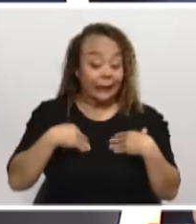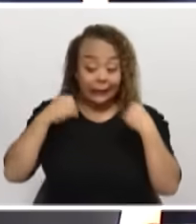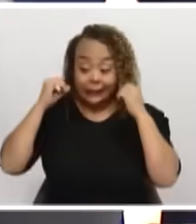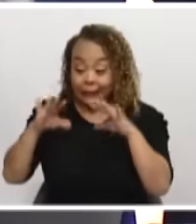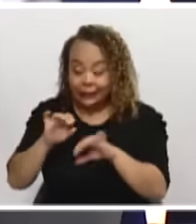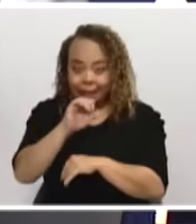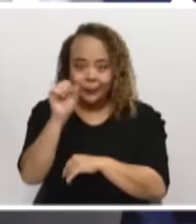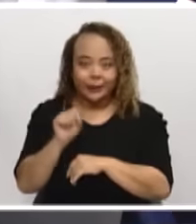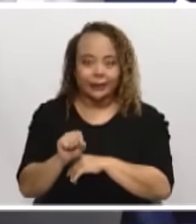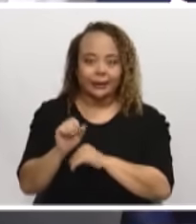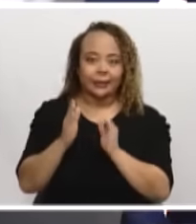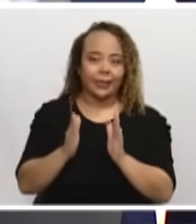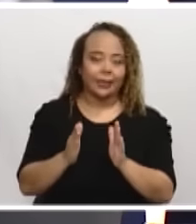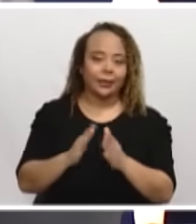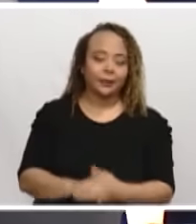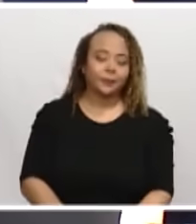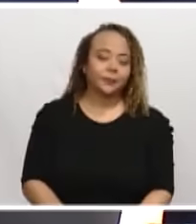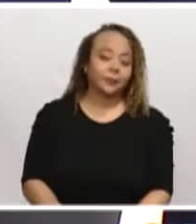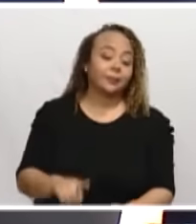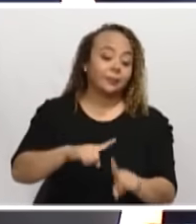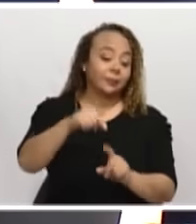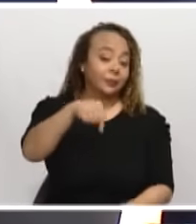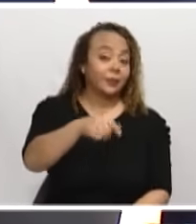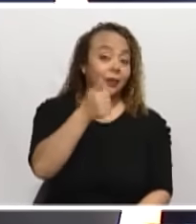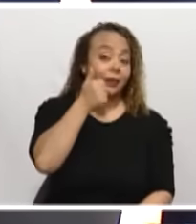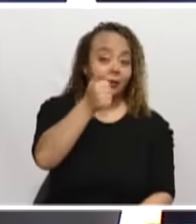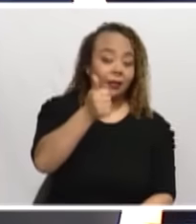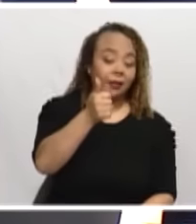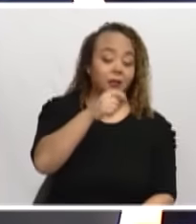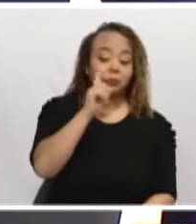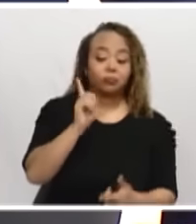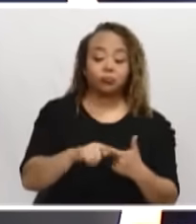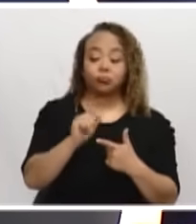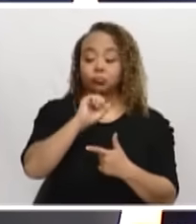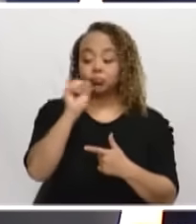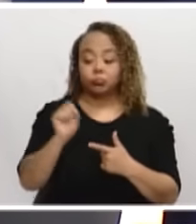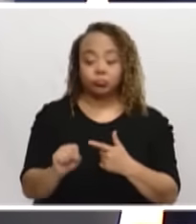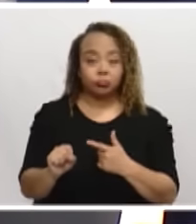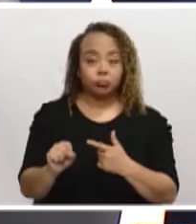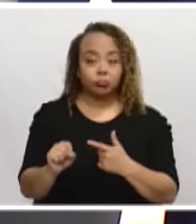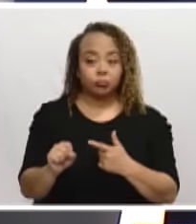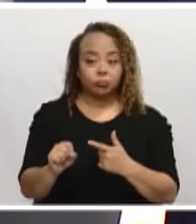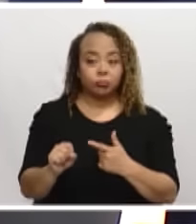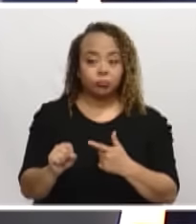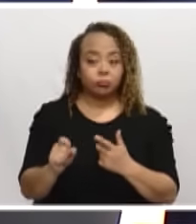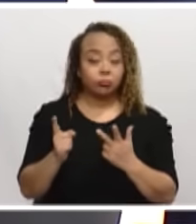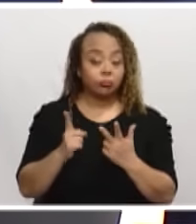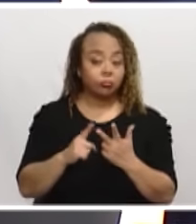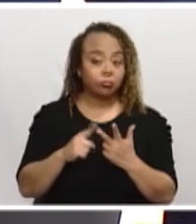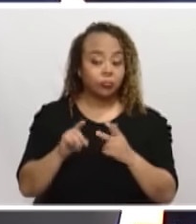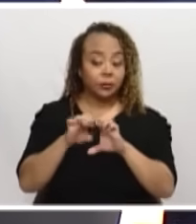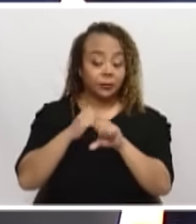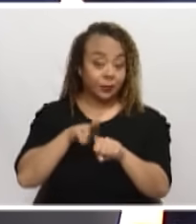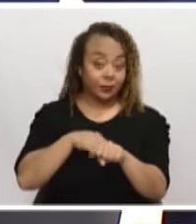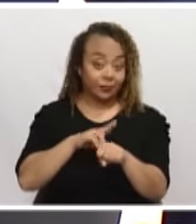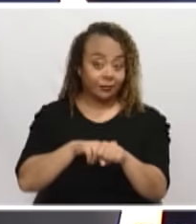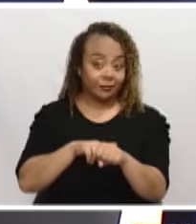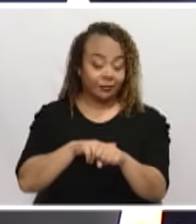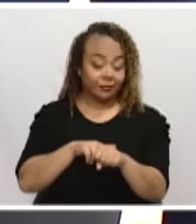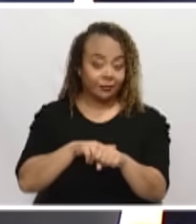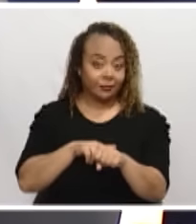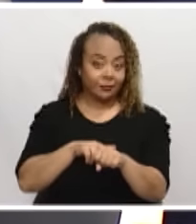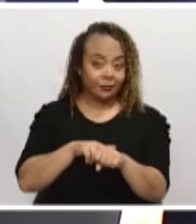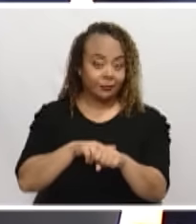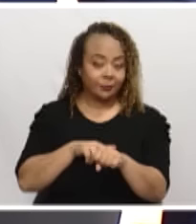camisa pero hoy la liga sapriza incluso la selección nacional